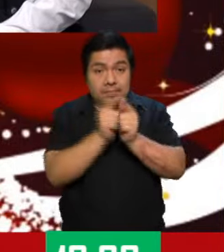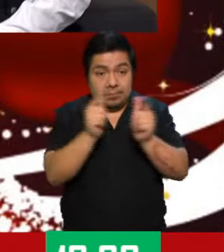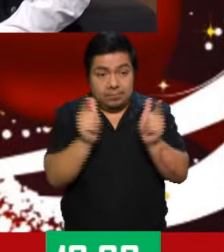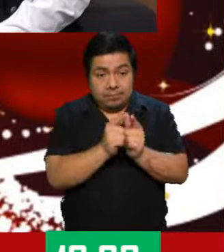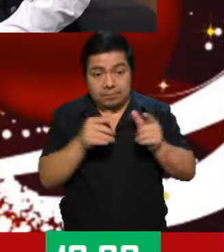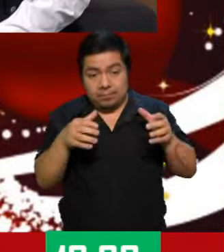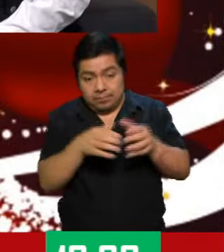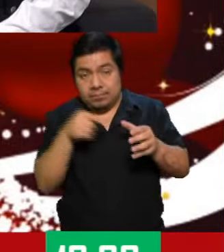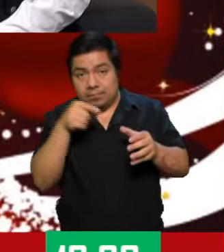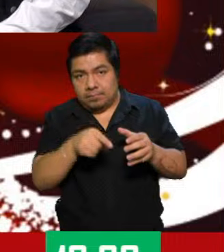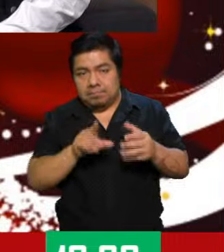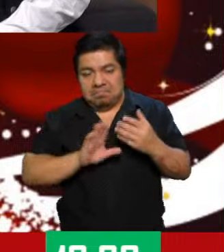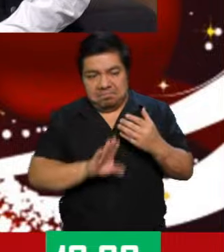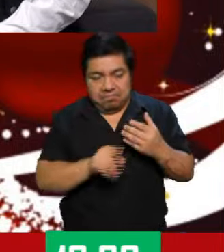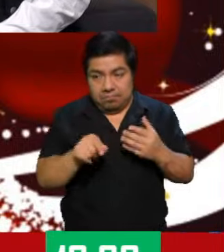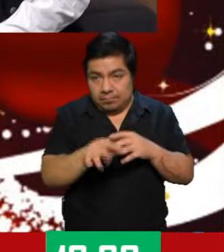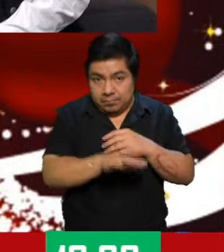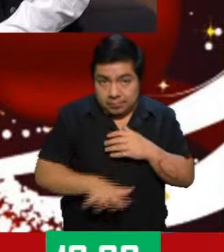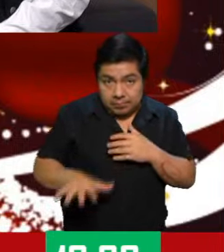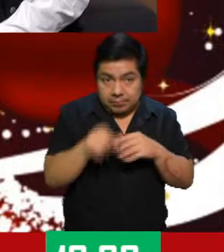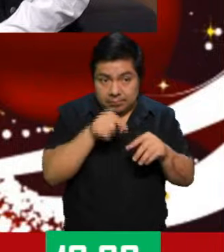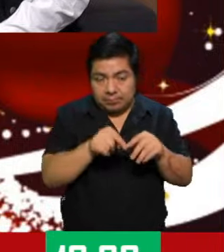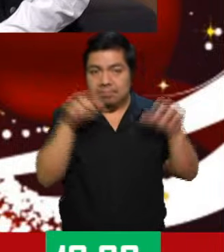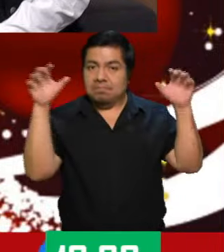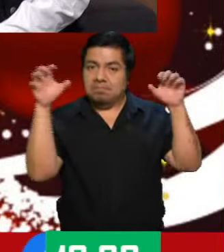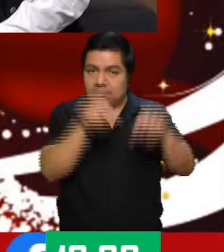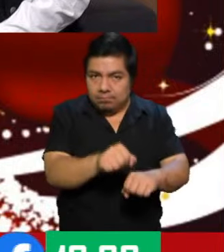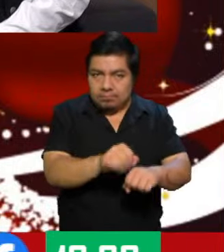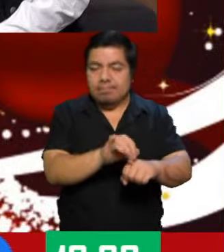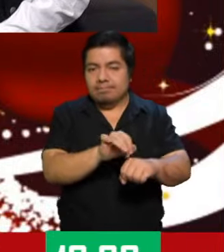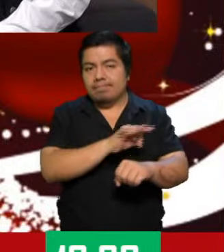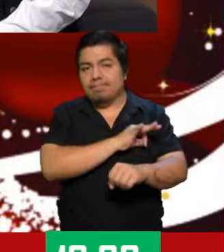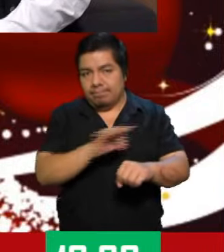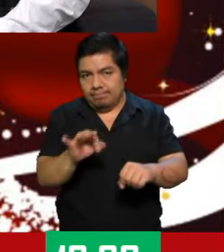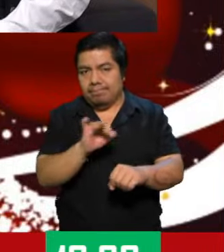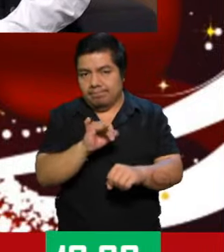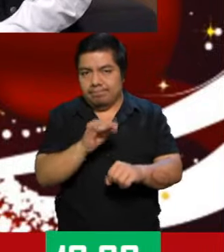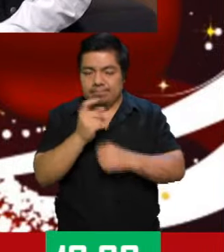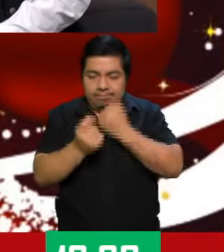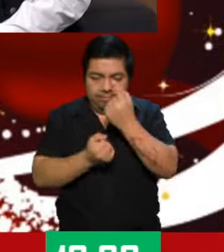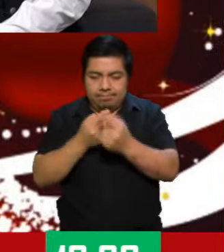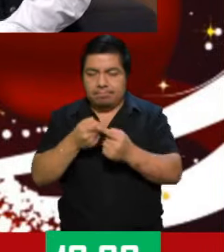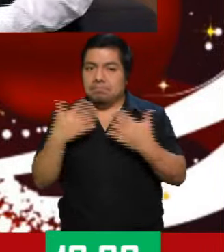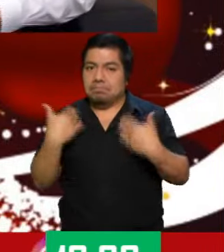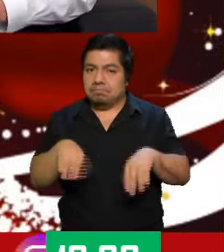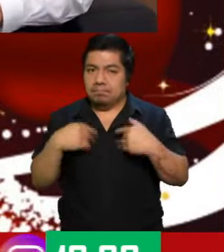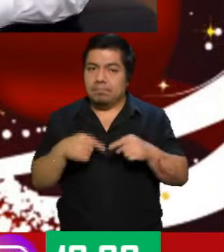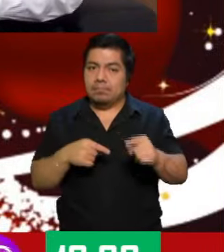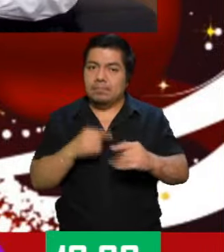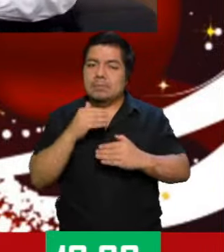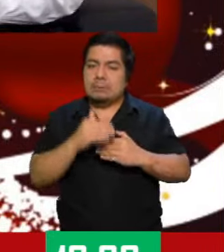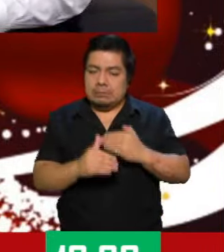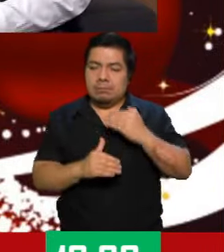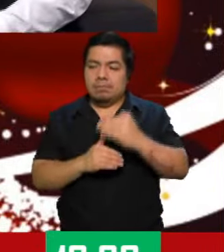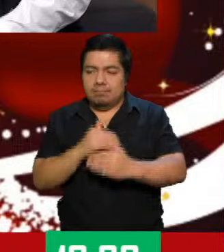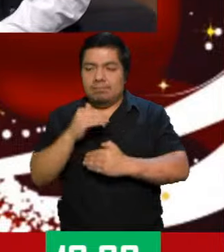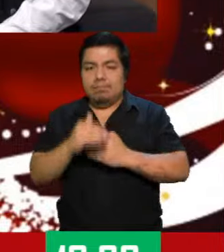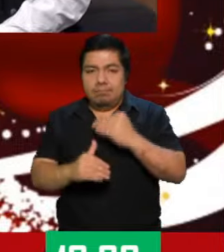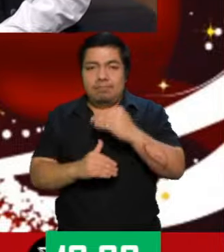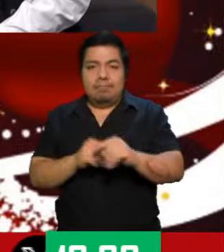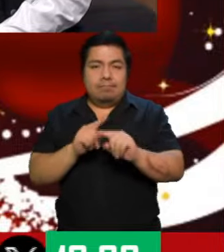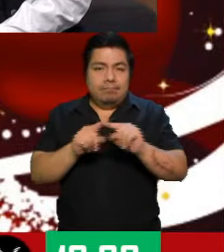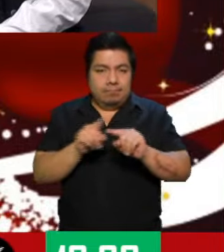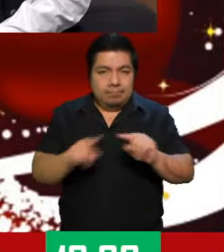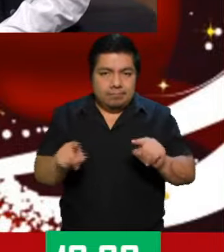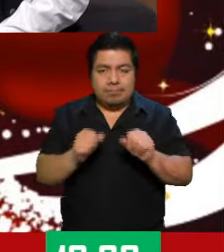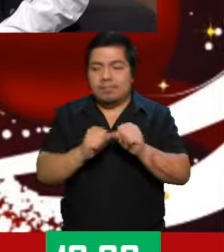delictivo que extorsionaba en esa zona. Wow. Y con eso hemos dado un buen golpe que tendrá ahora que complementarse desde luego con